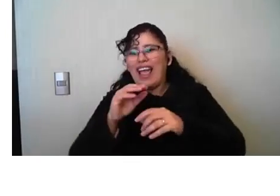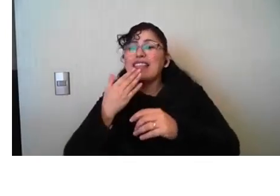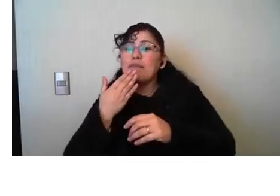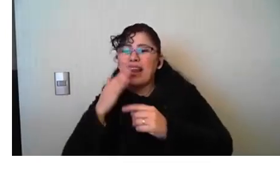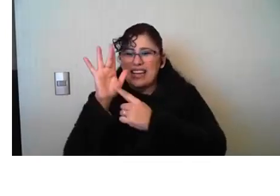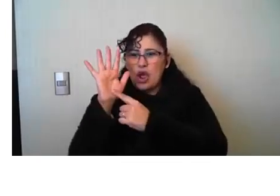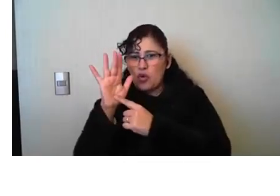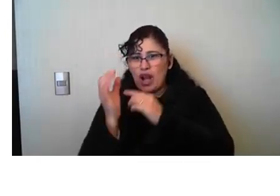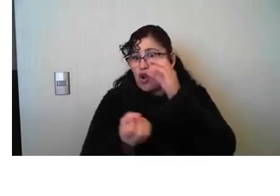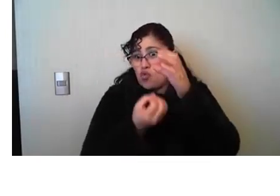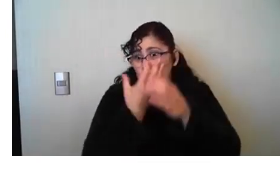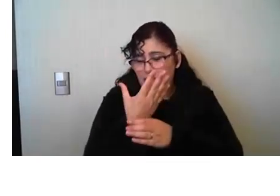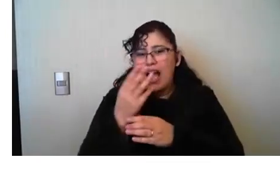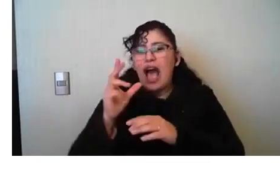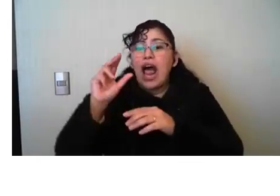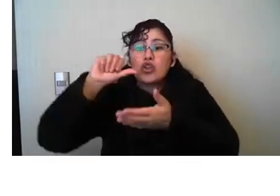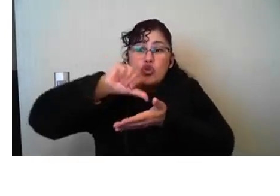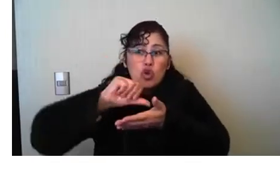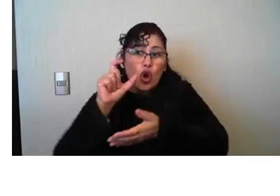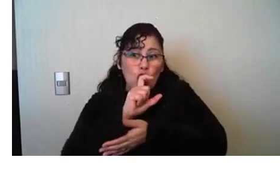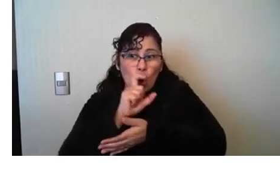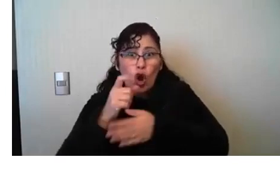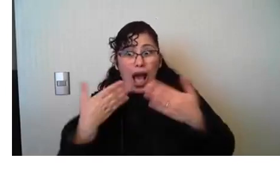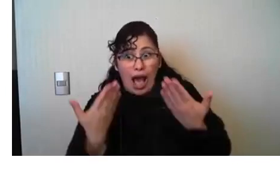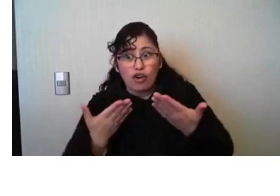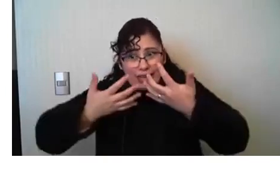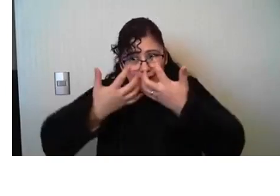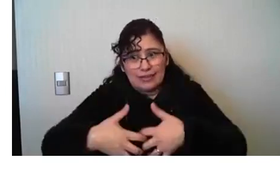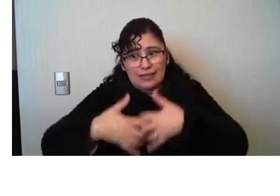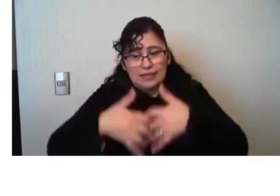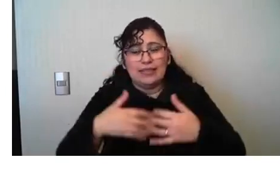rojo. Aparecen la corteza,